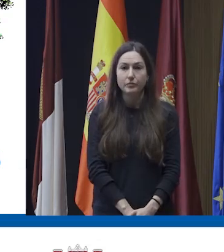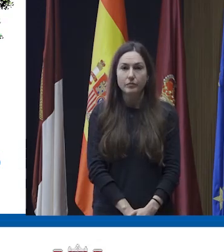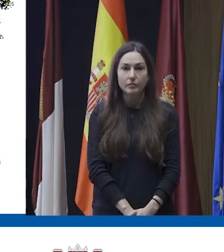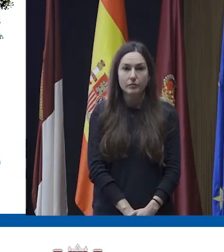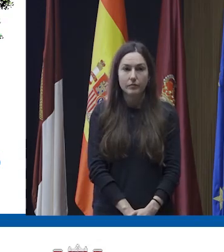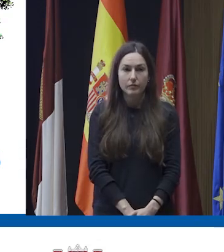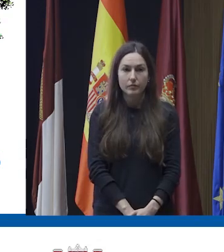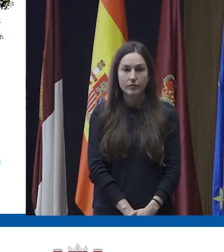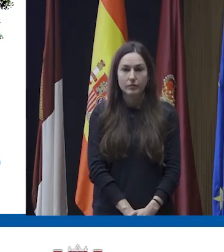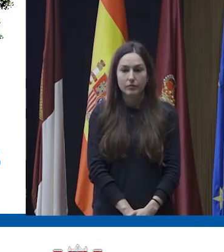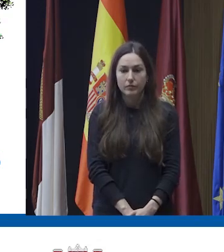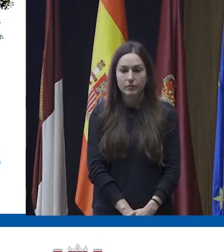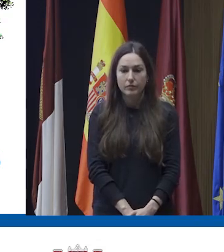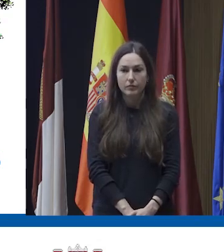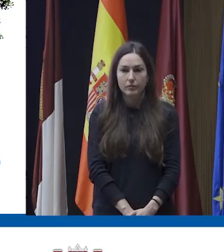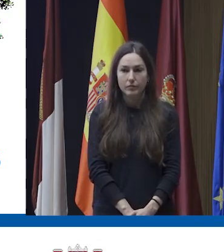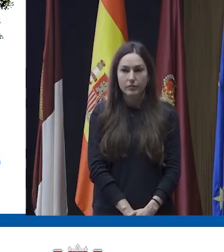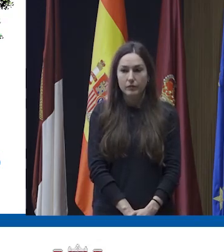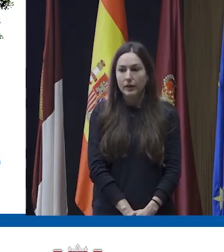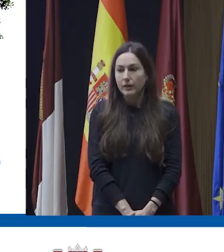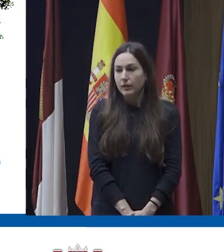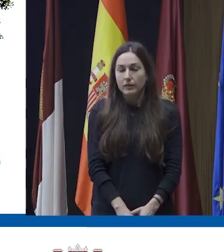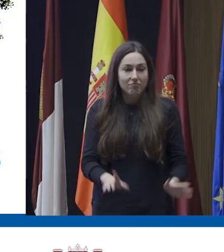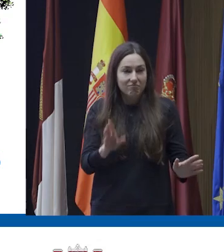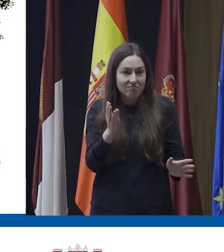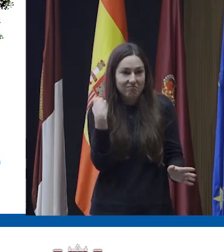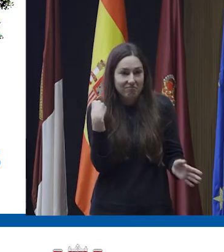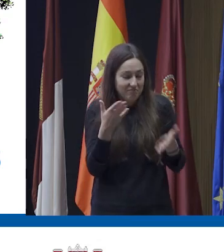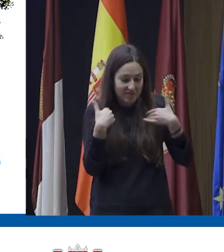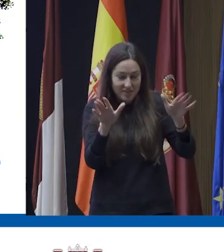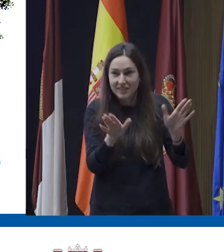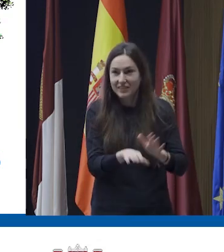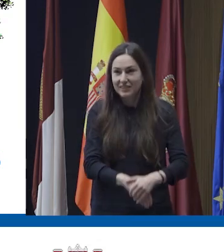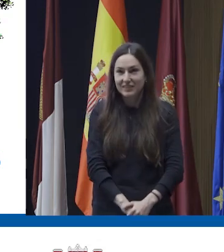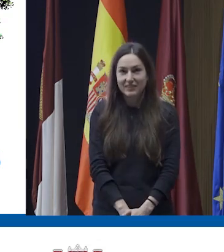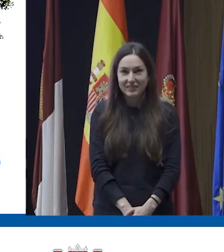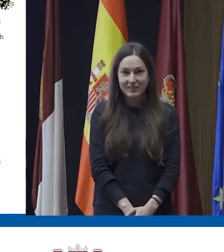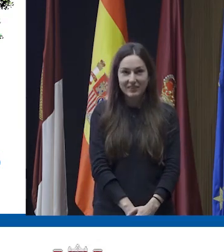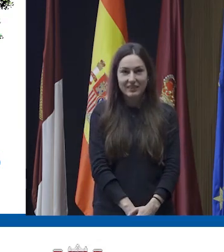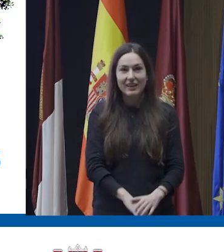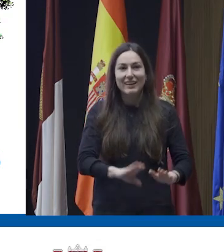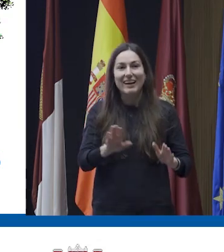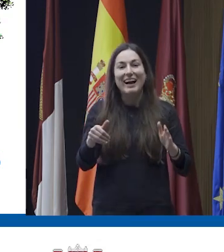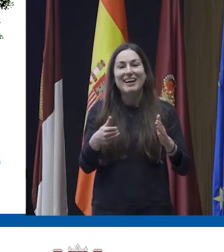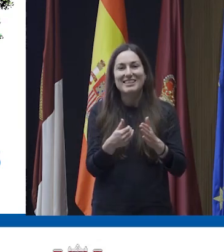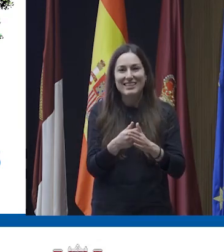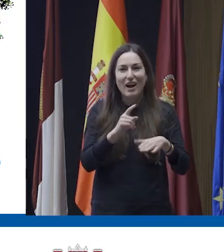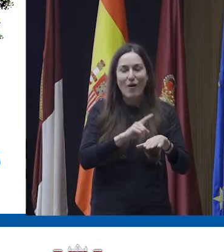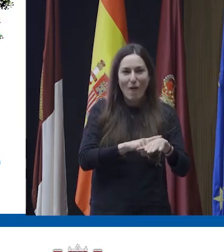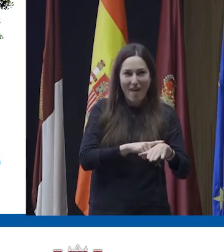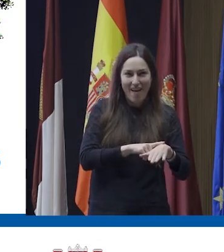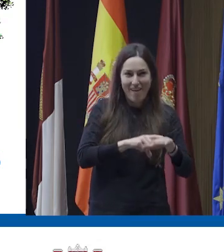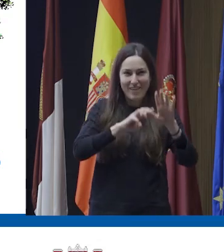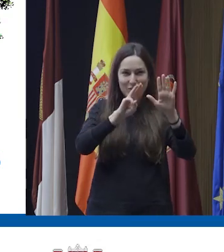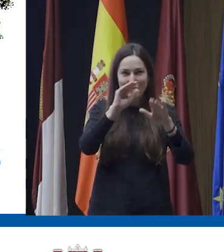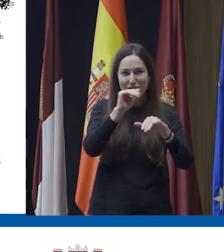Gracias. ¿Hay más preguntas? ¿Por ahí? Preguntad todo lo que queráis. Sí. Hasta las 8 menos 5,